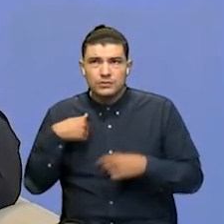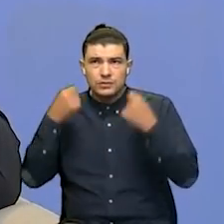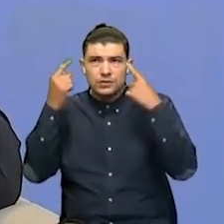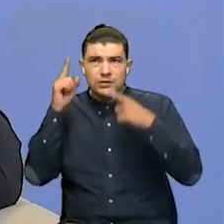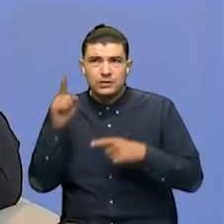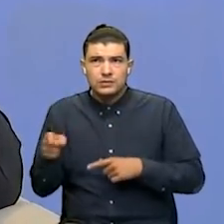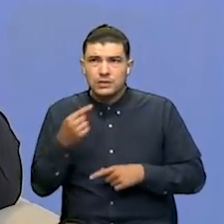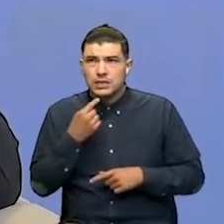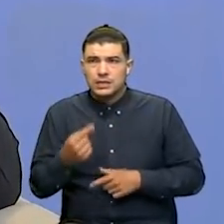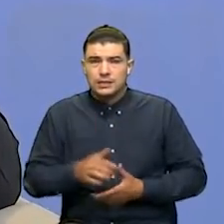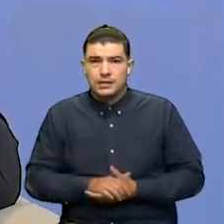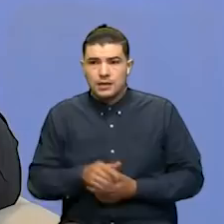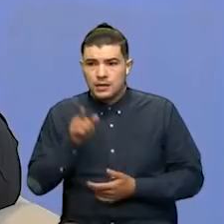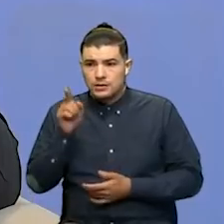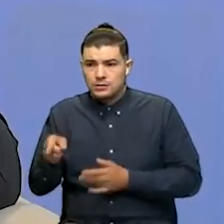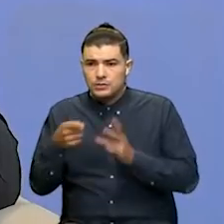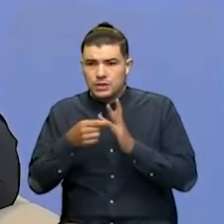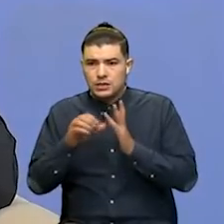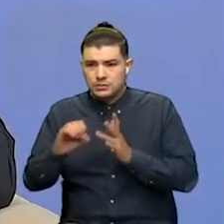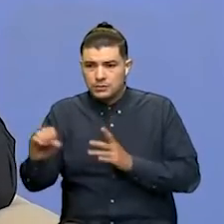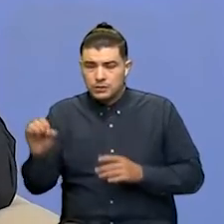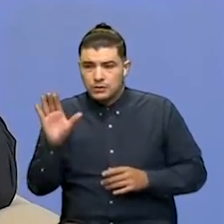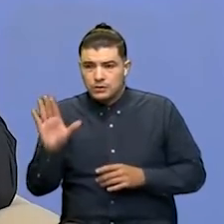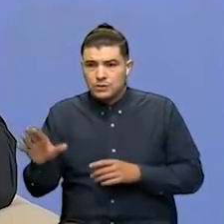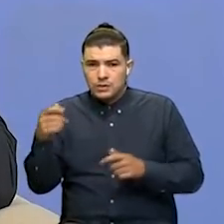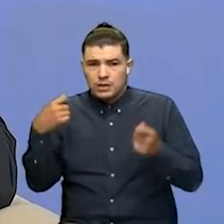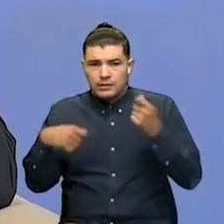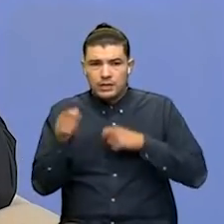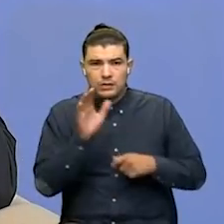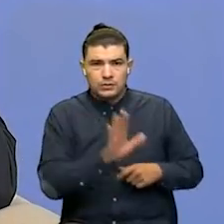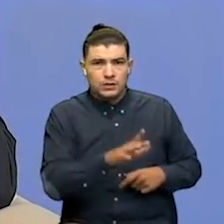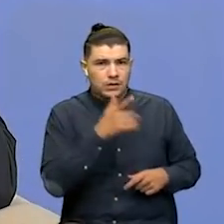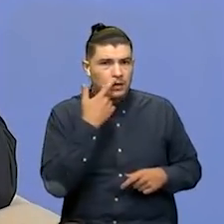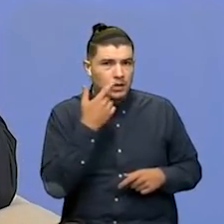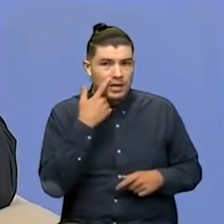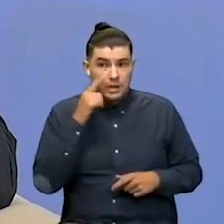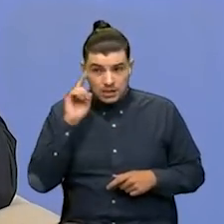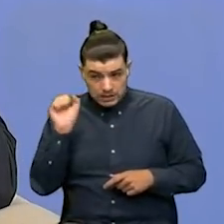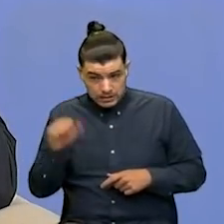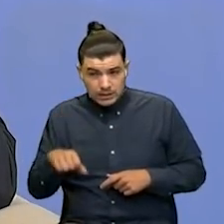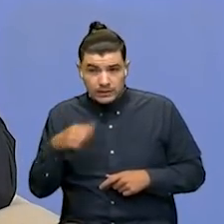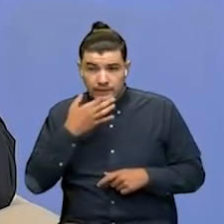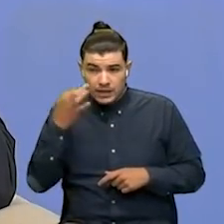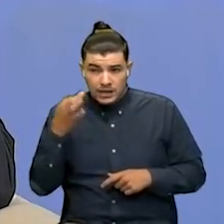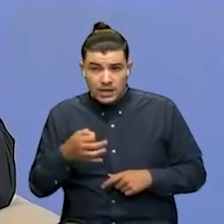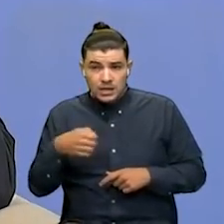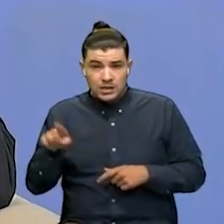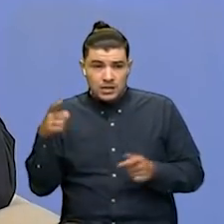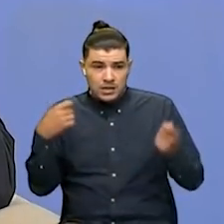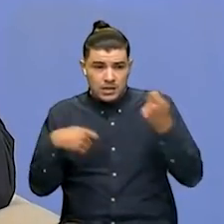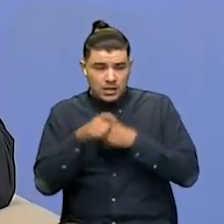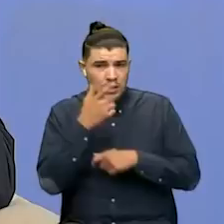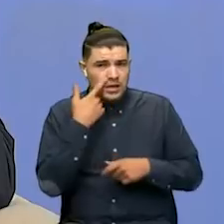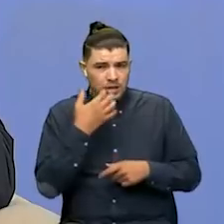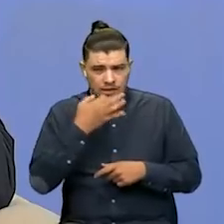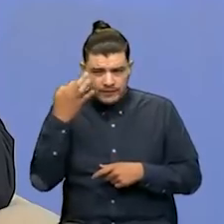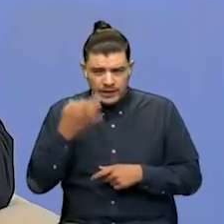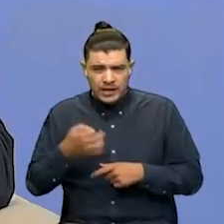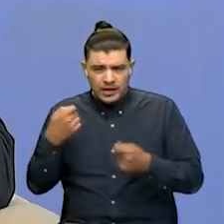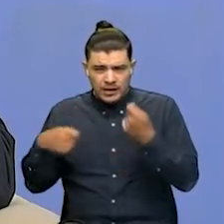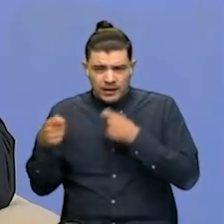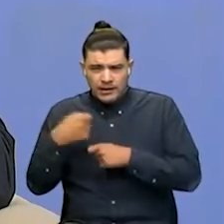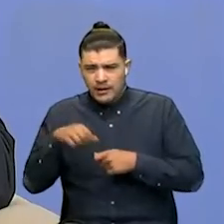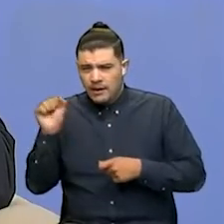que el esposo de la señora le vendió al padre. Al papá. Entonces, si le vendió al papá, tendríamos que mirar si esa venta fue real o no,